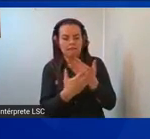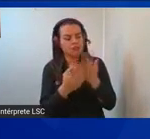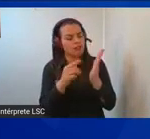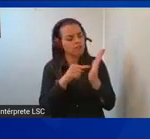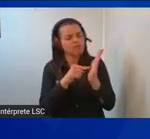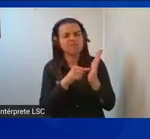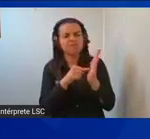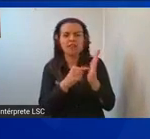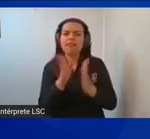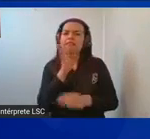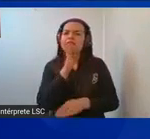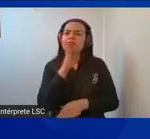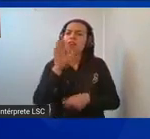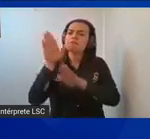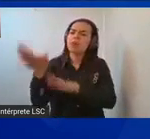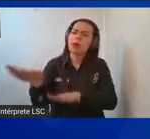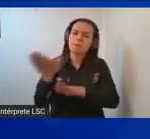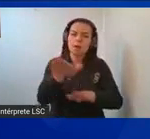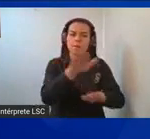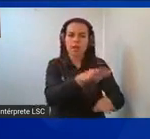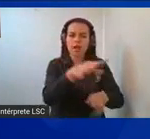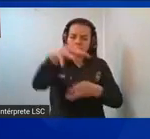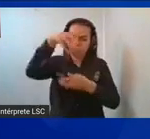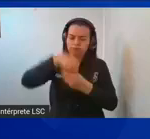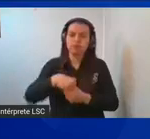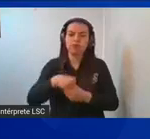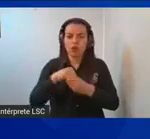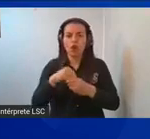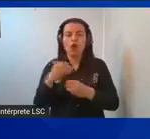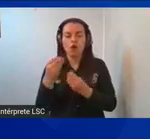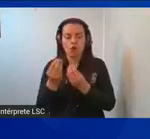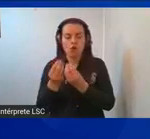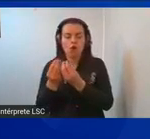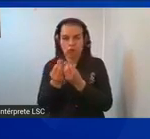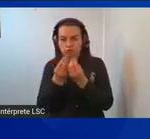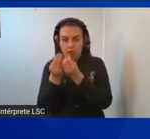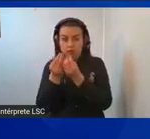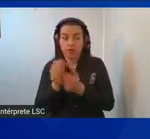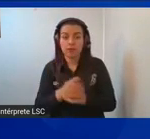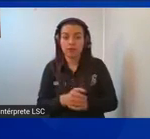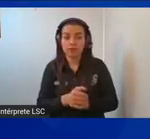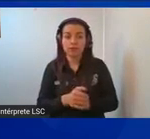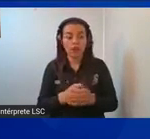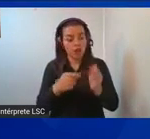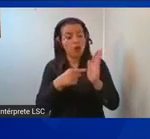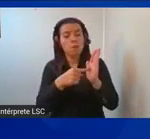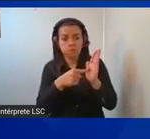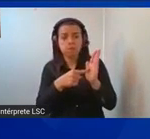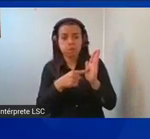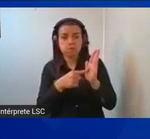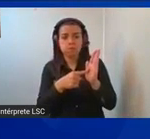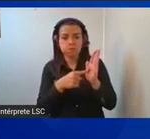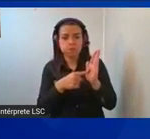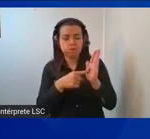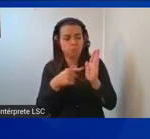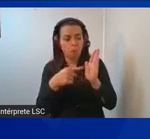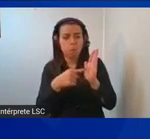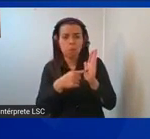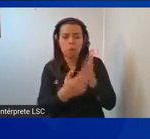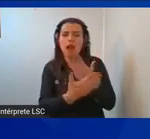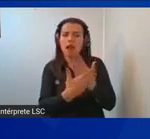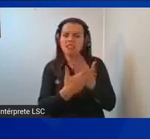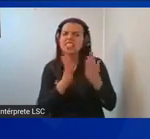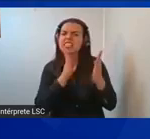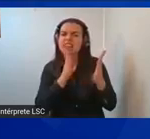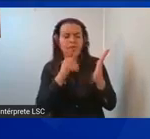pues, que componen el Consejo. Entonces, hay unos que ya está ahí claramente definido